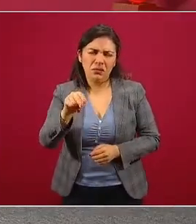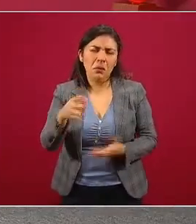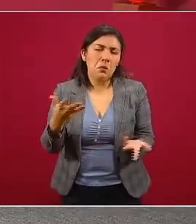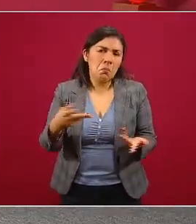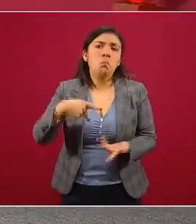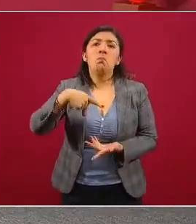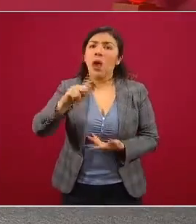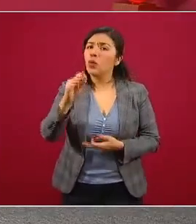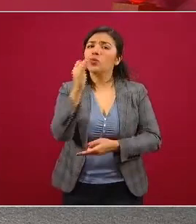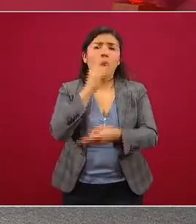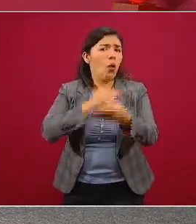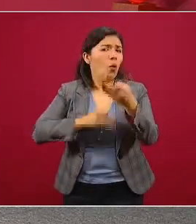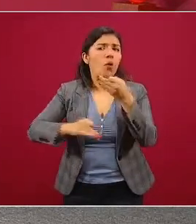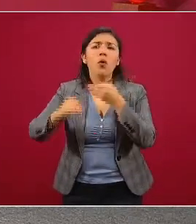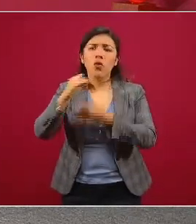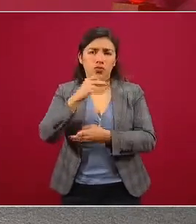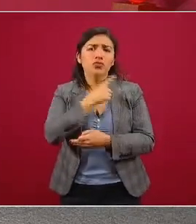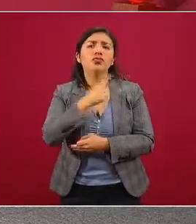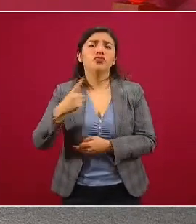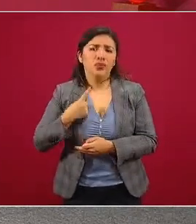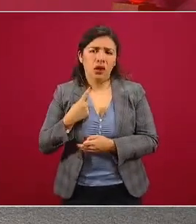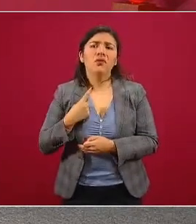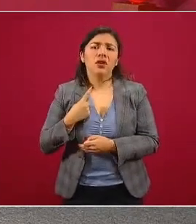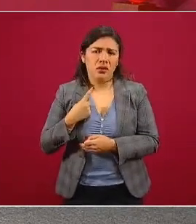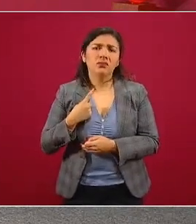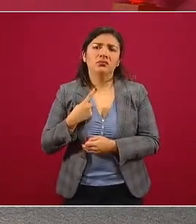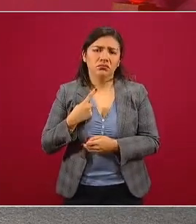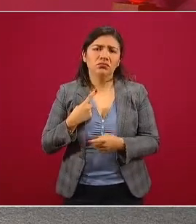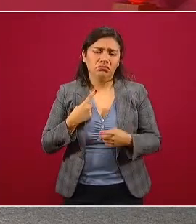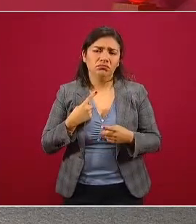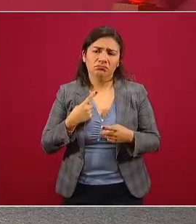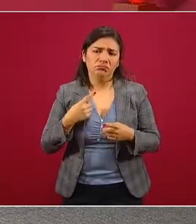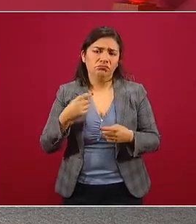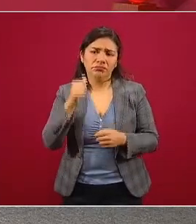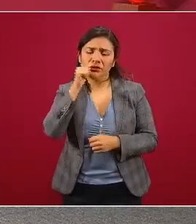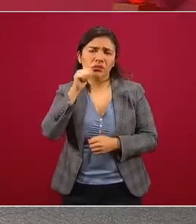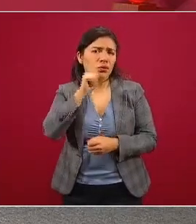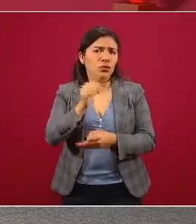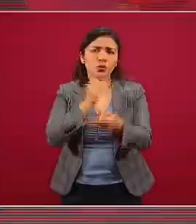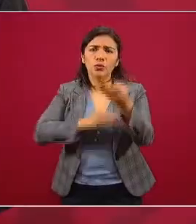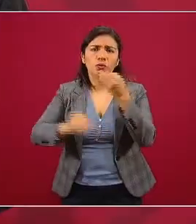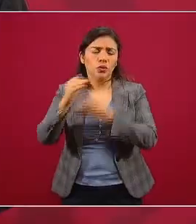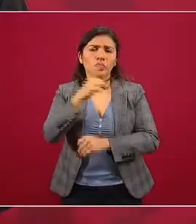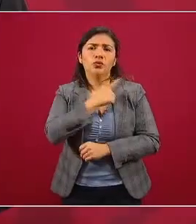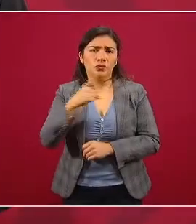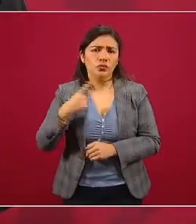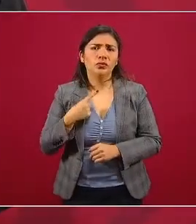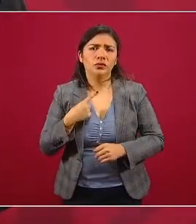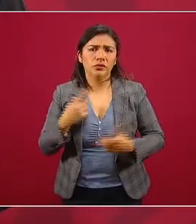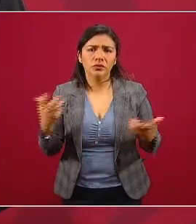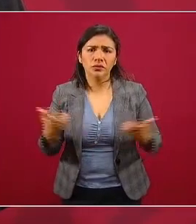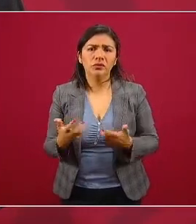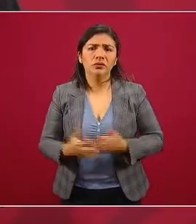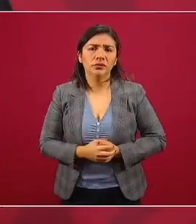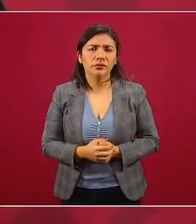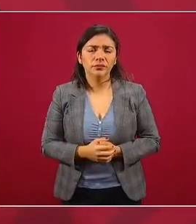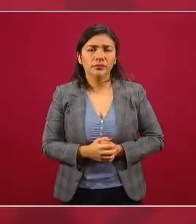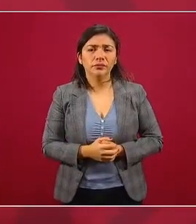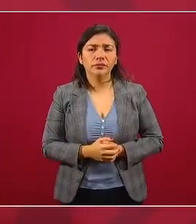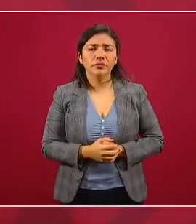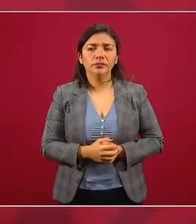pero a todos debemos de serenarnos, todos serenos.